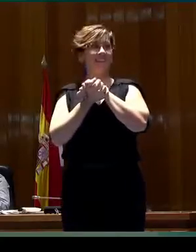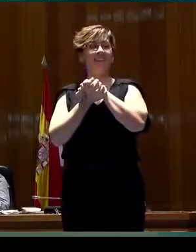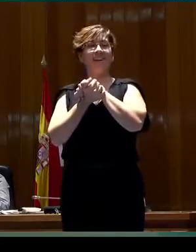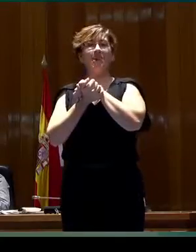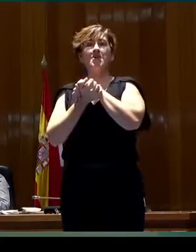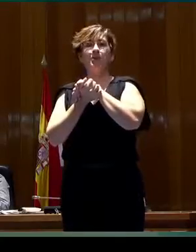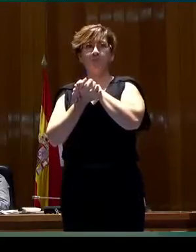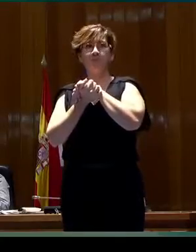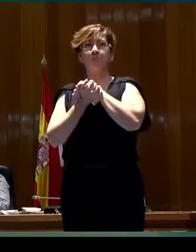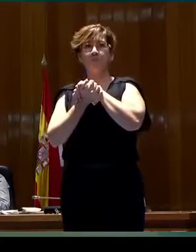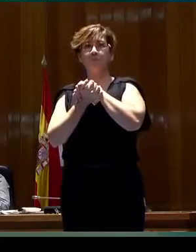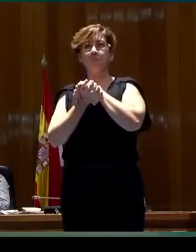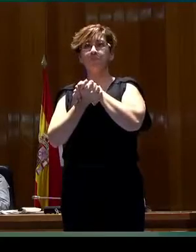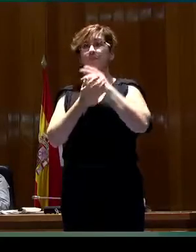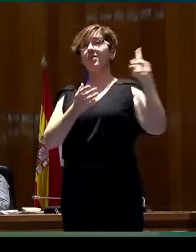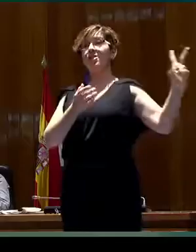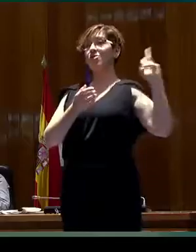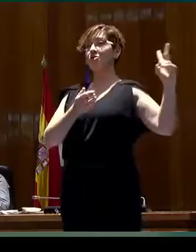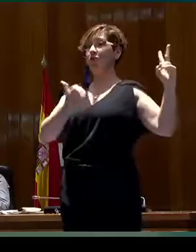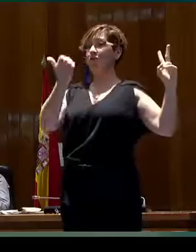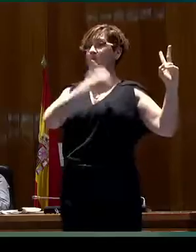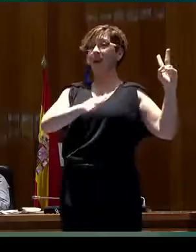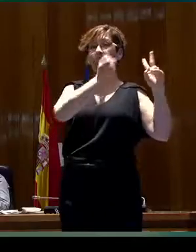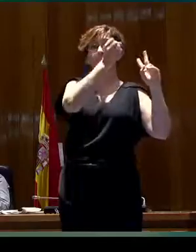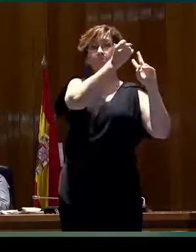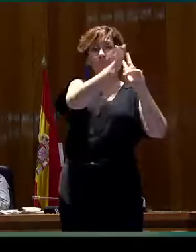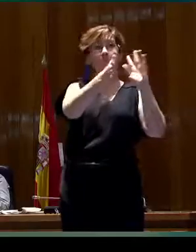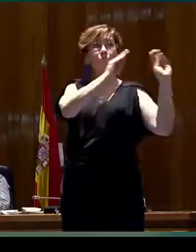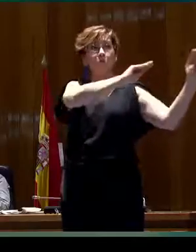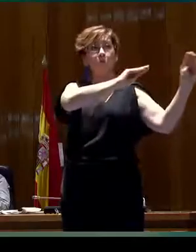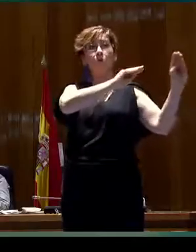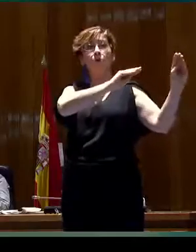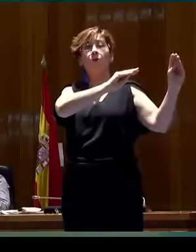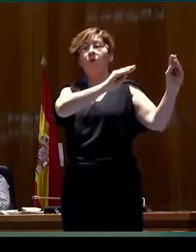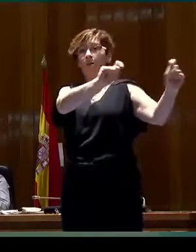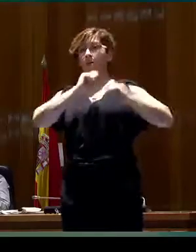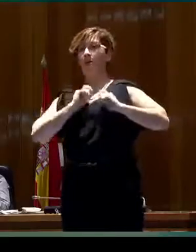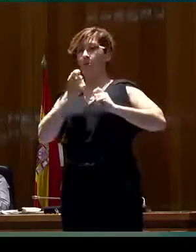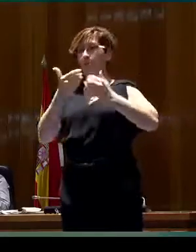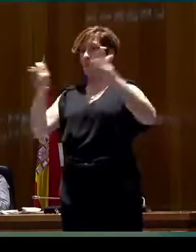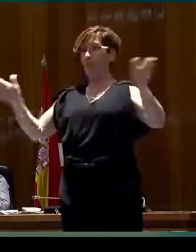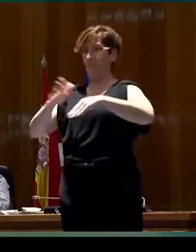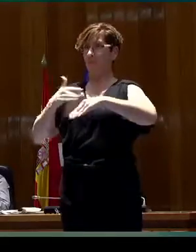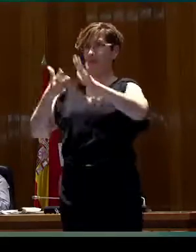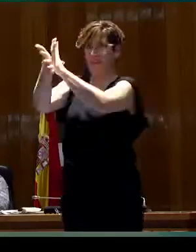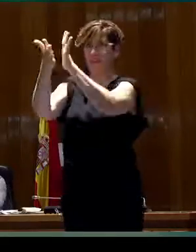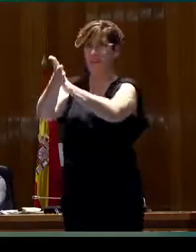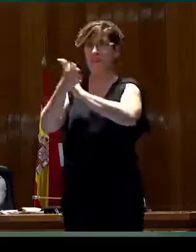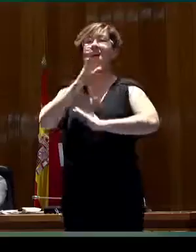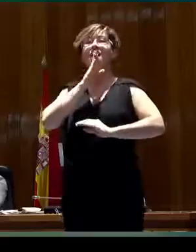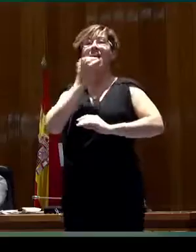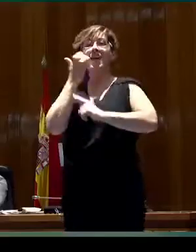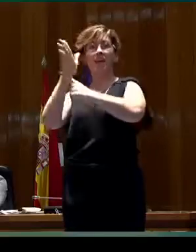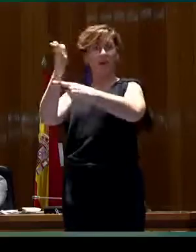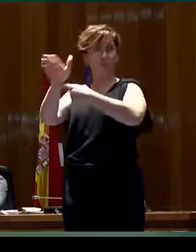fue. Nos han mostrado el camino de, hablaba Úrsula en concreto, de estos imaginarios.